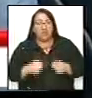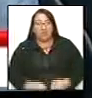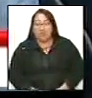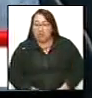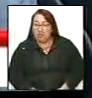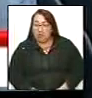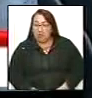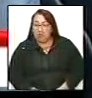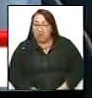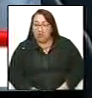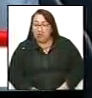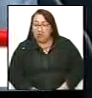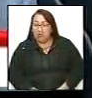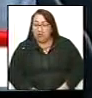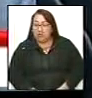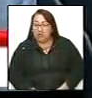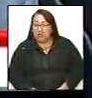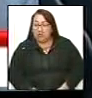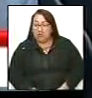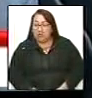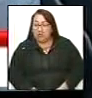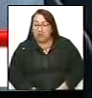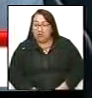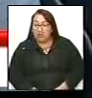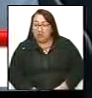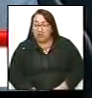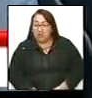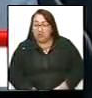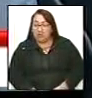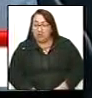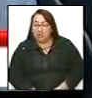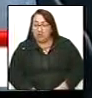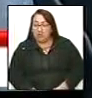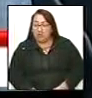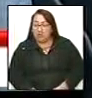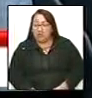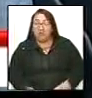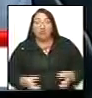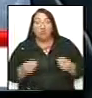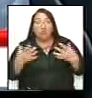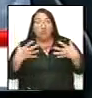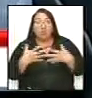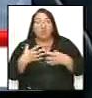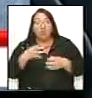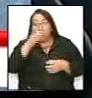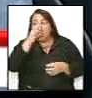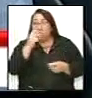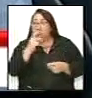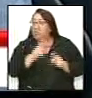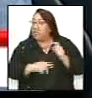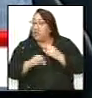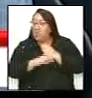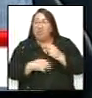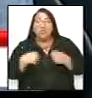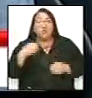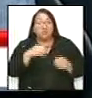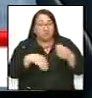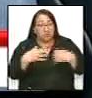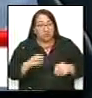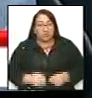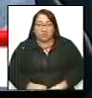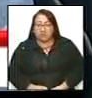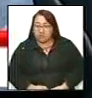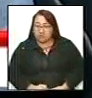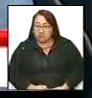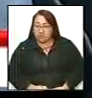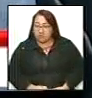pero hay tremendos intereses creados' y mucho miedo y tanta vez una dosis de y en esto hay tantos países que ya tienen es implementado que